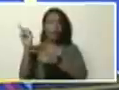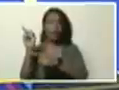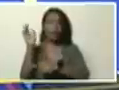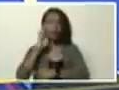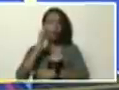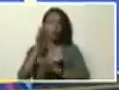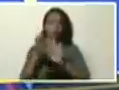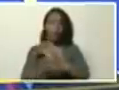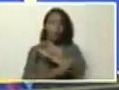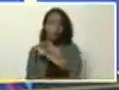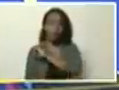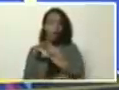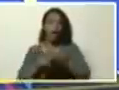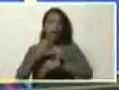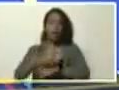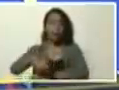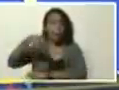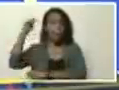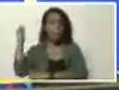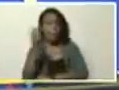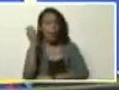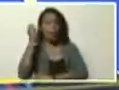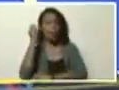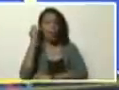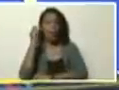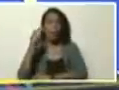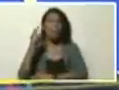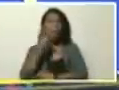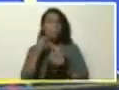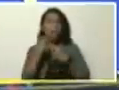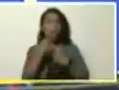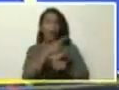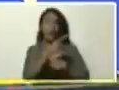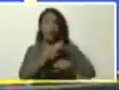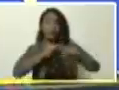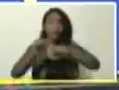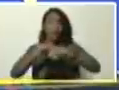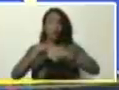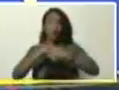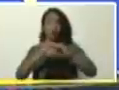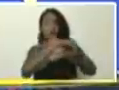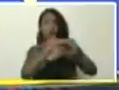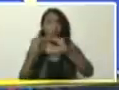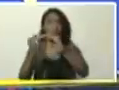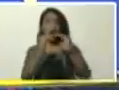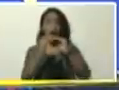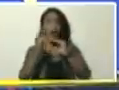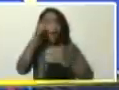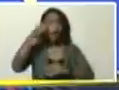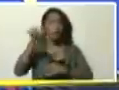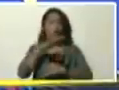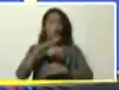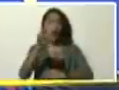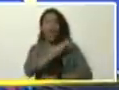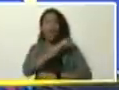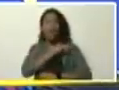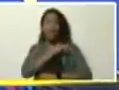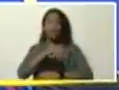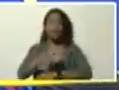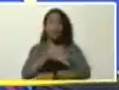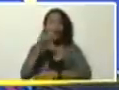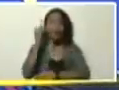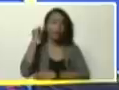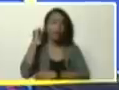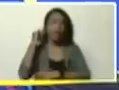burocracia, de caerle al látigo a la burocracia para que esté al ritmo, al nivel del pueblo, de las jefas de calle, de las jefas de